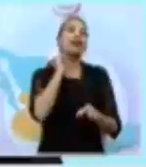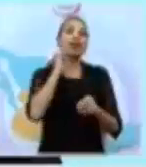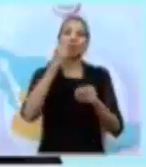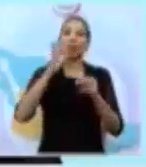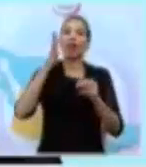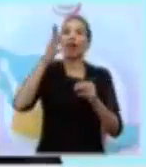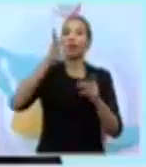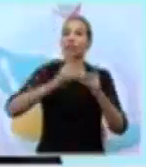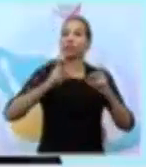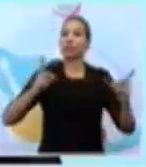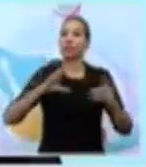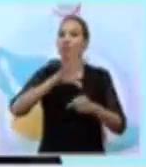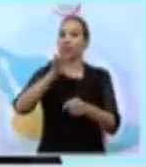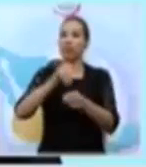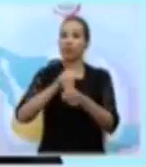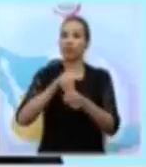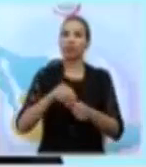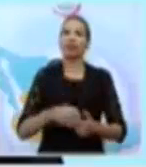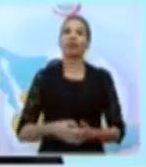más pleno.